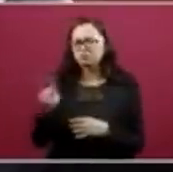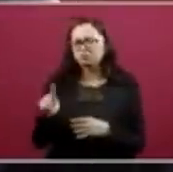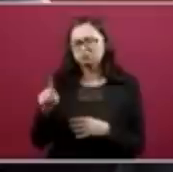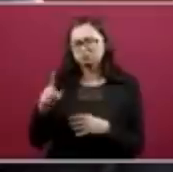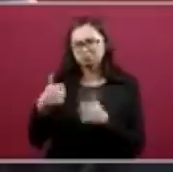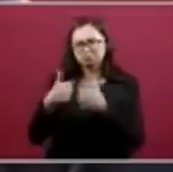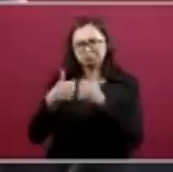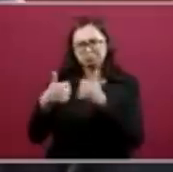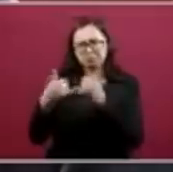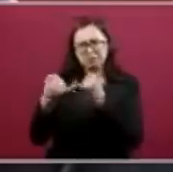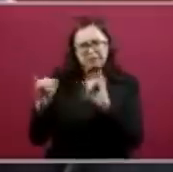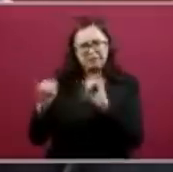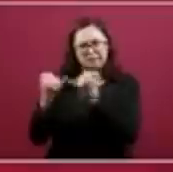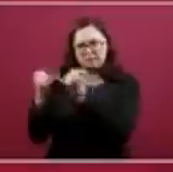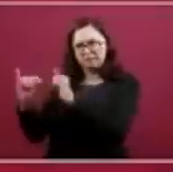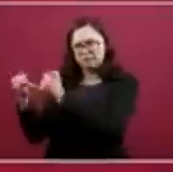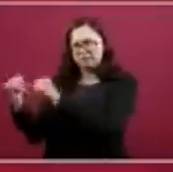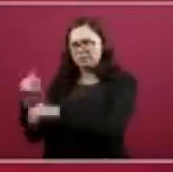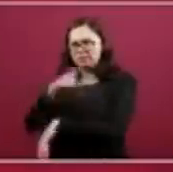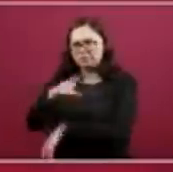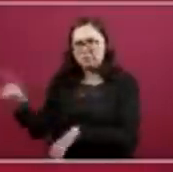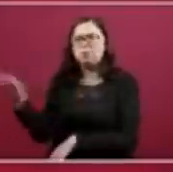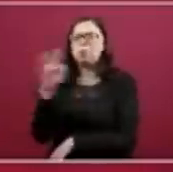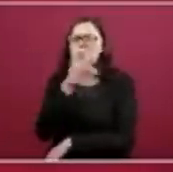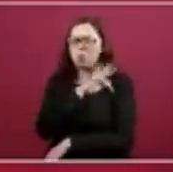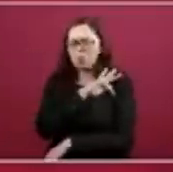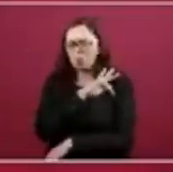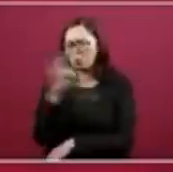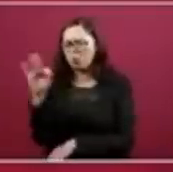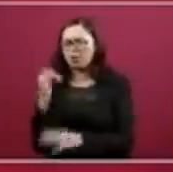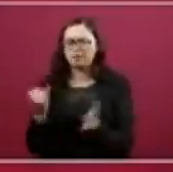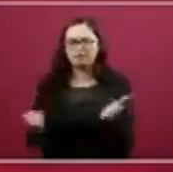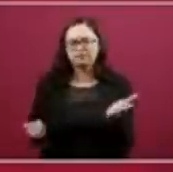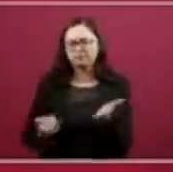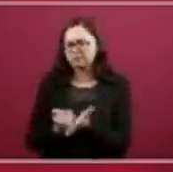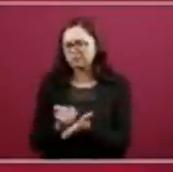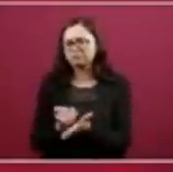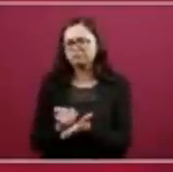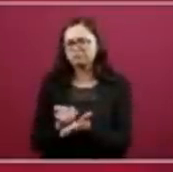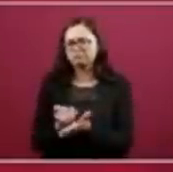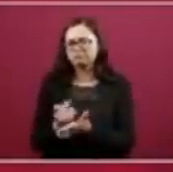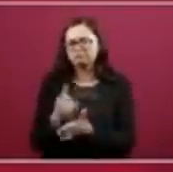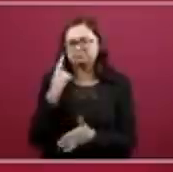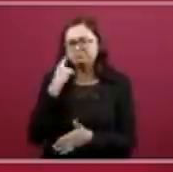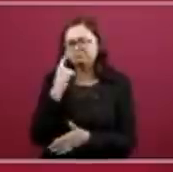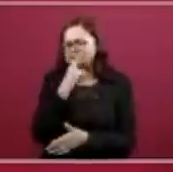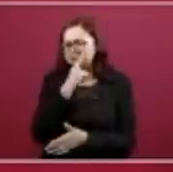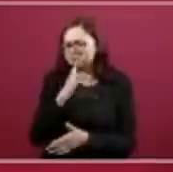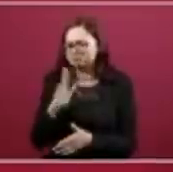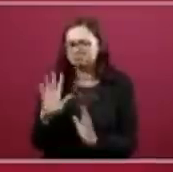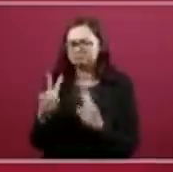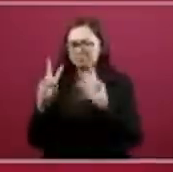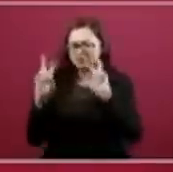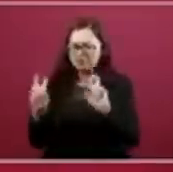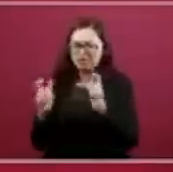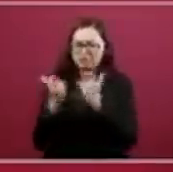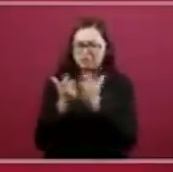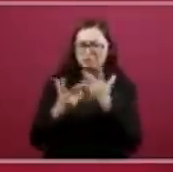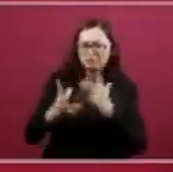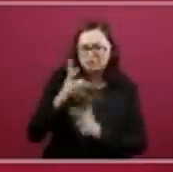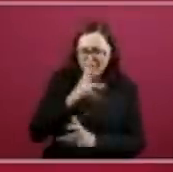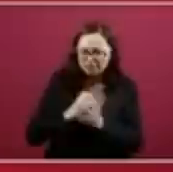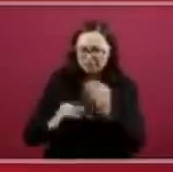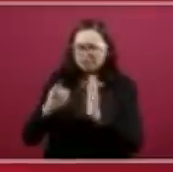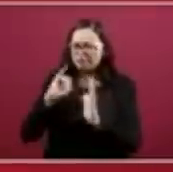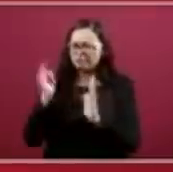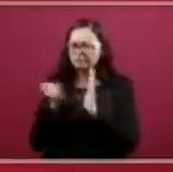para decidir sobre la política financiera, sobre la política hacendaria,